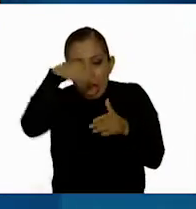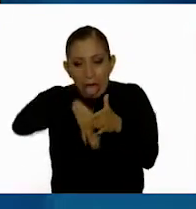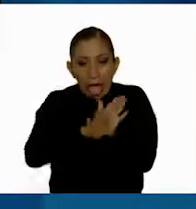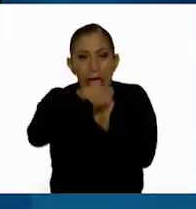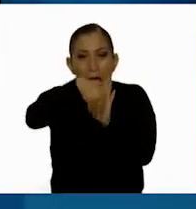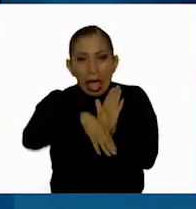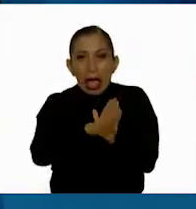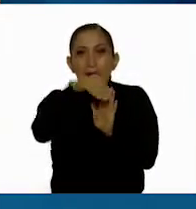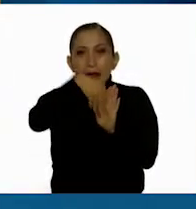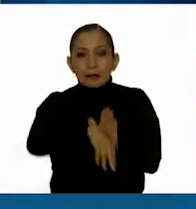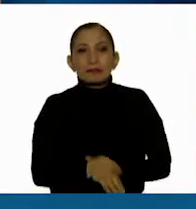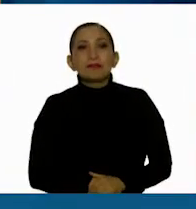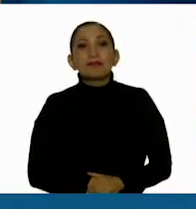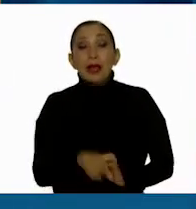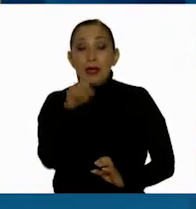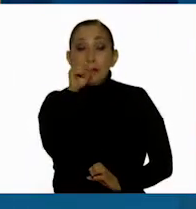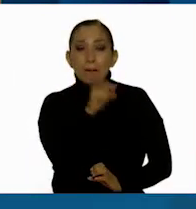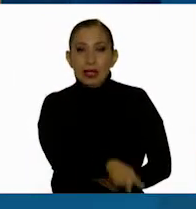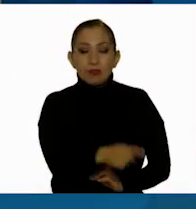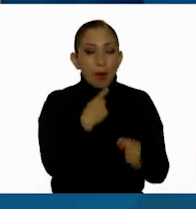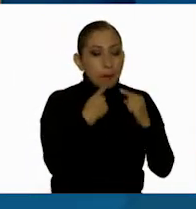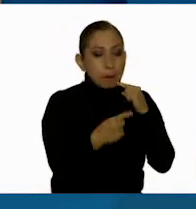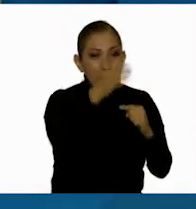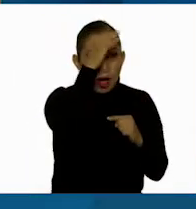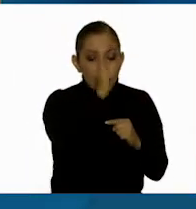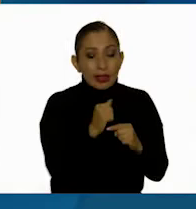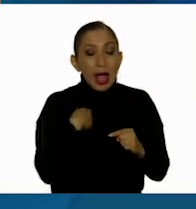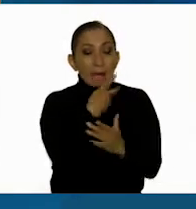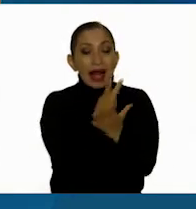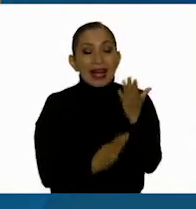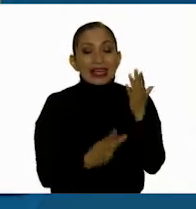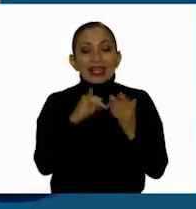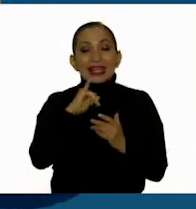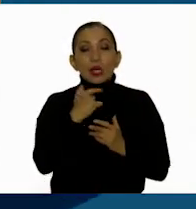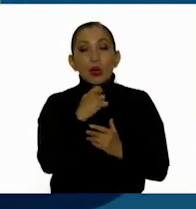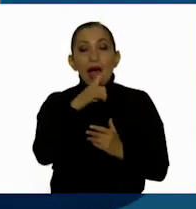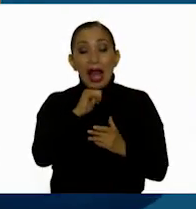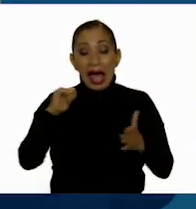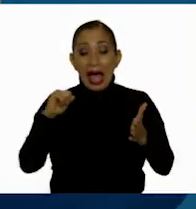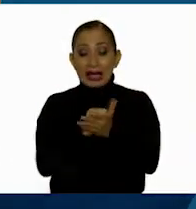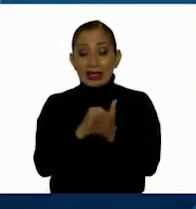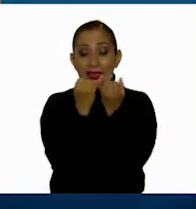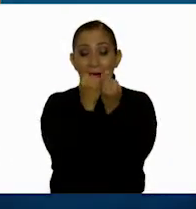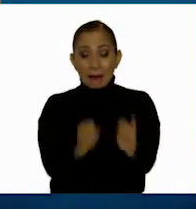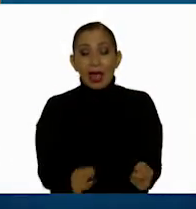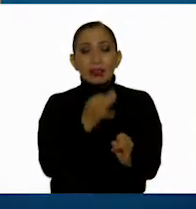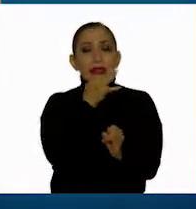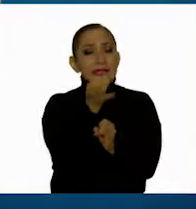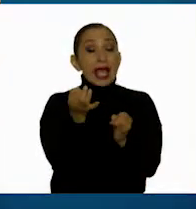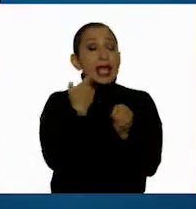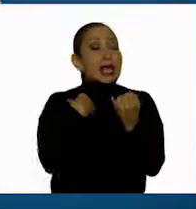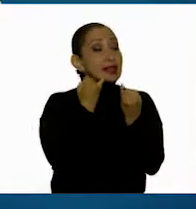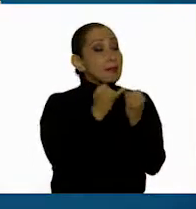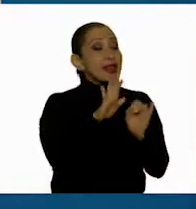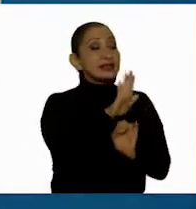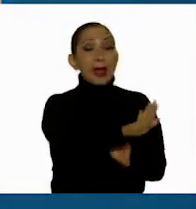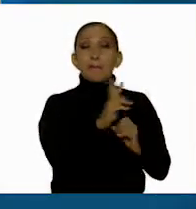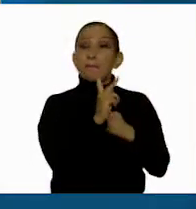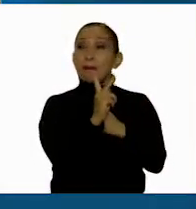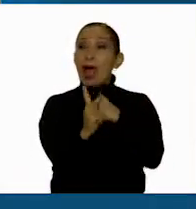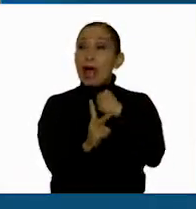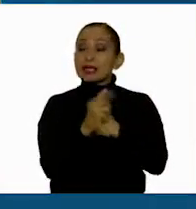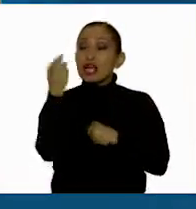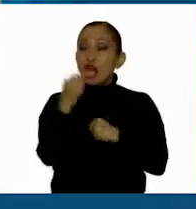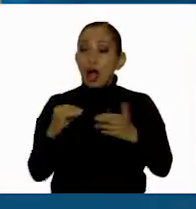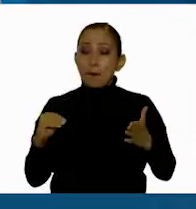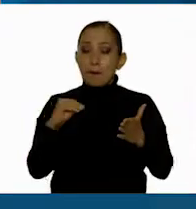dificultades. Derivada de los acuerdos del Plan de Iguala, el Acta de Independencia proclamó la soberanía de una nación que tomaba el